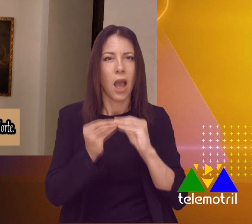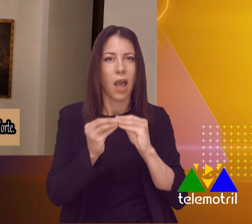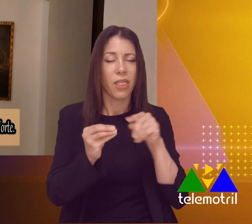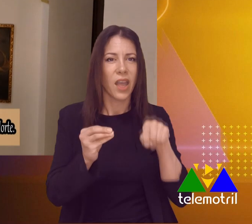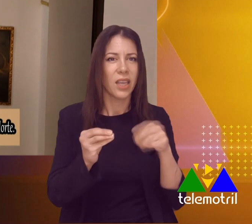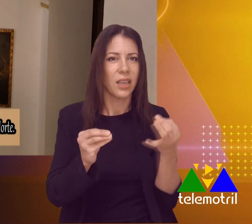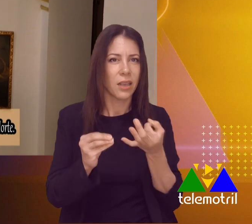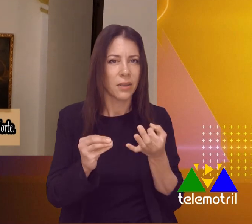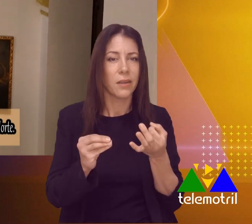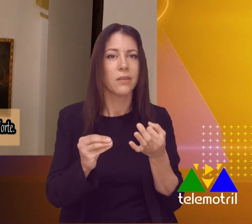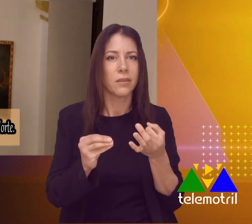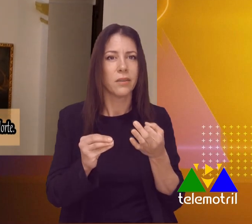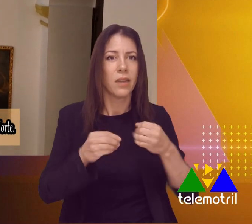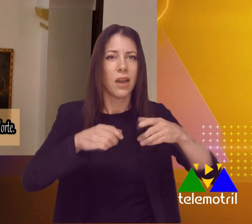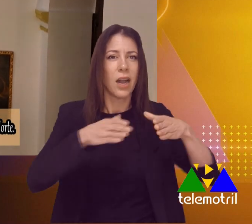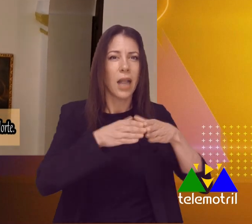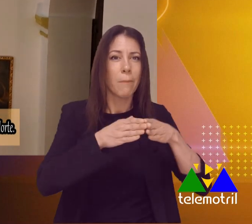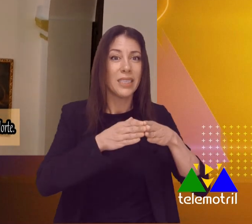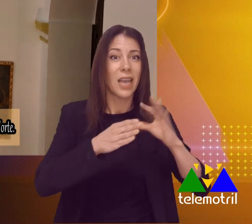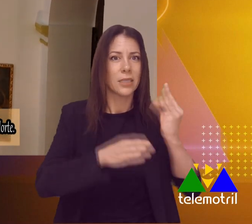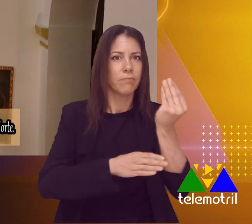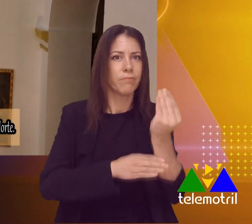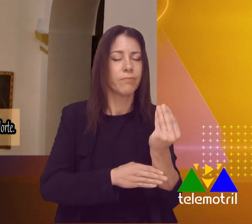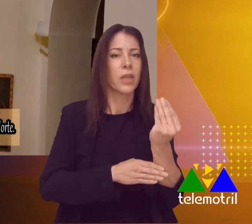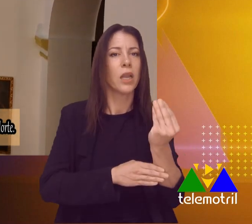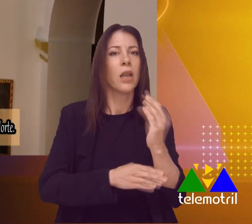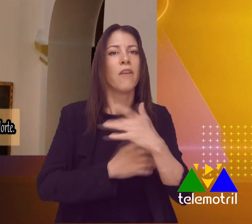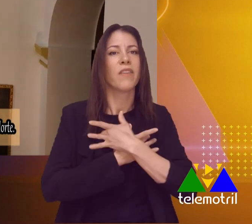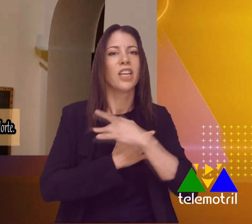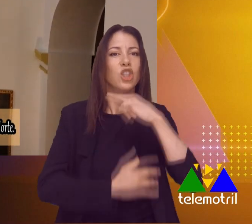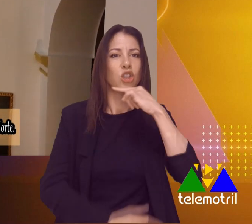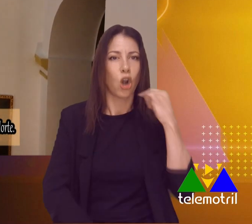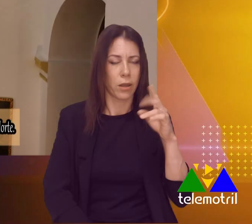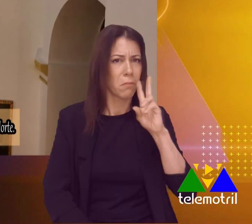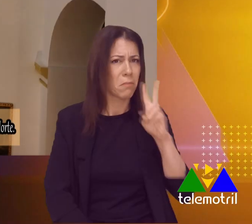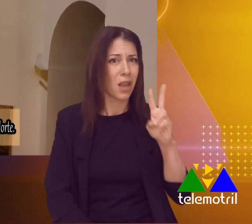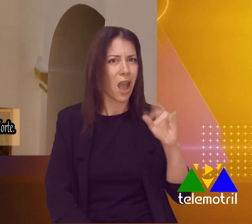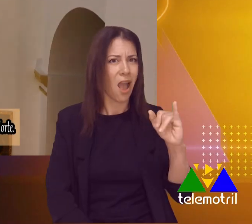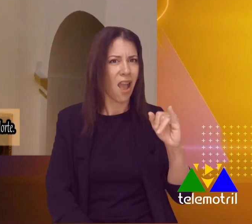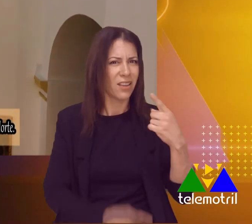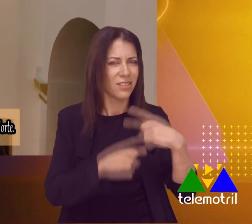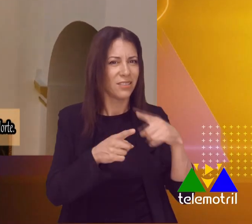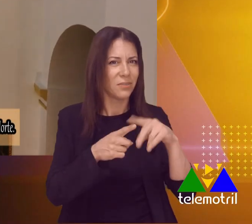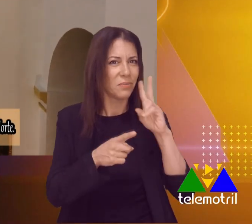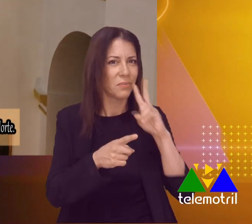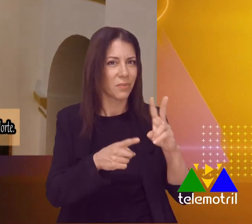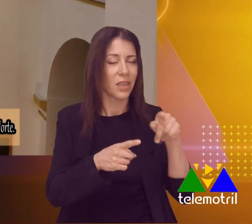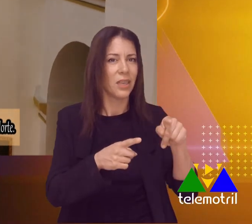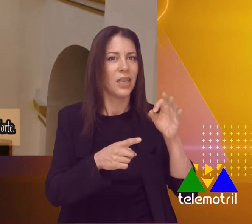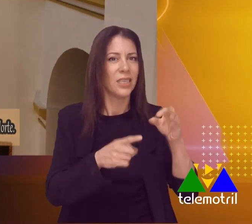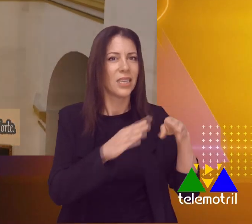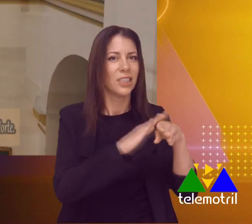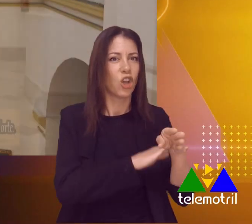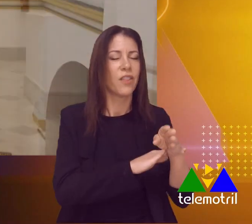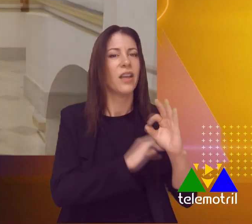crucero la capilla de los Dolores, que todavía vemos la embocadura. Ahí está el arco de embocadura que daría entrada a